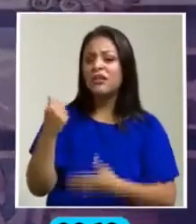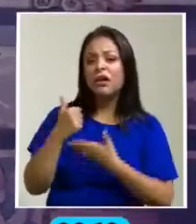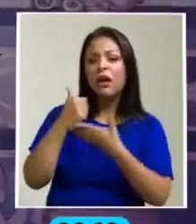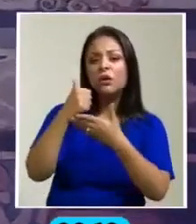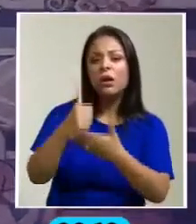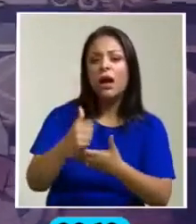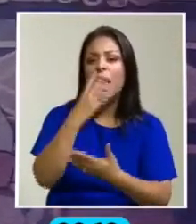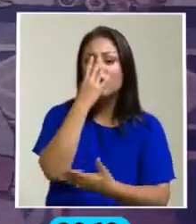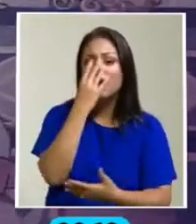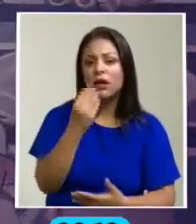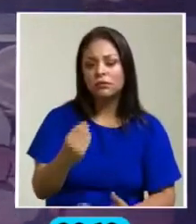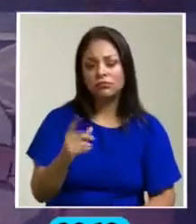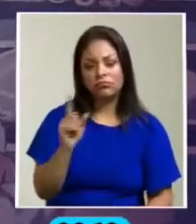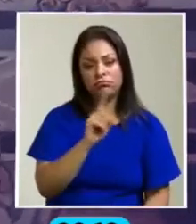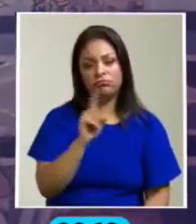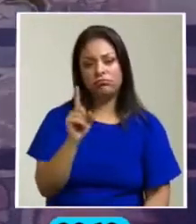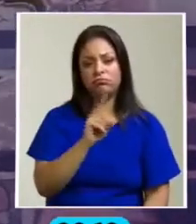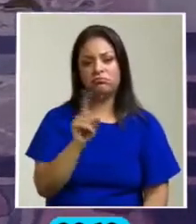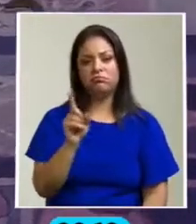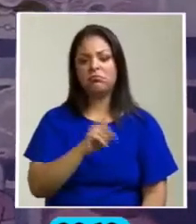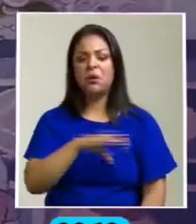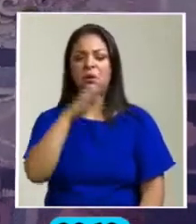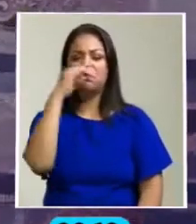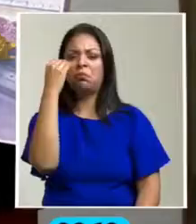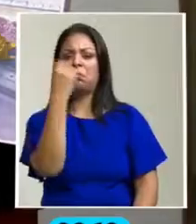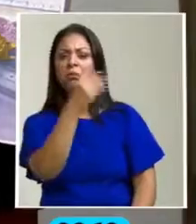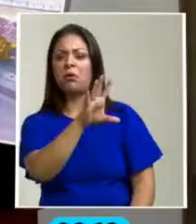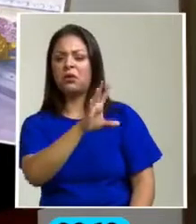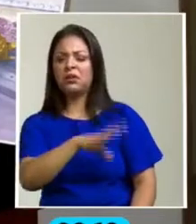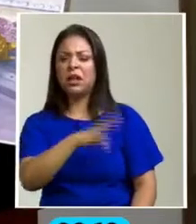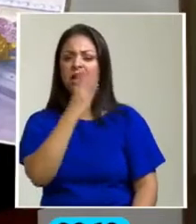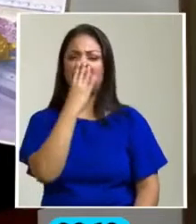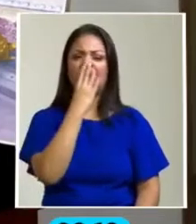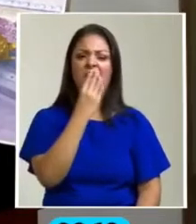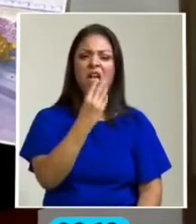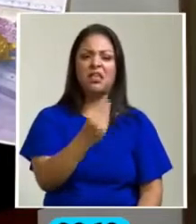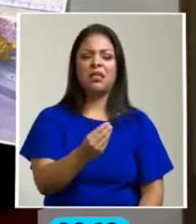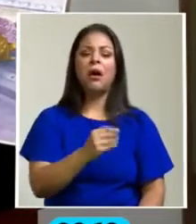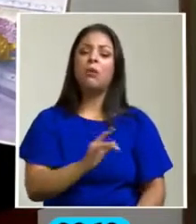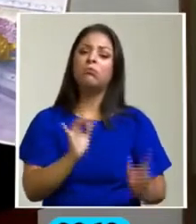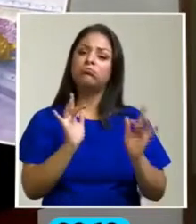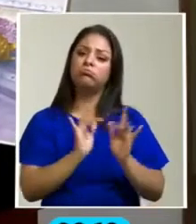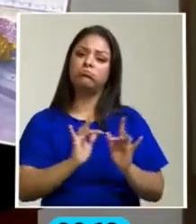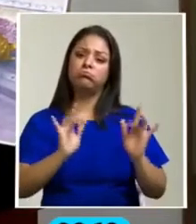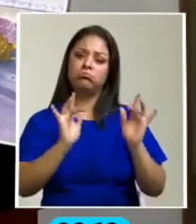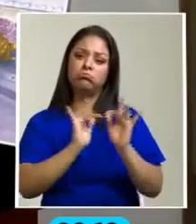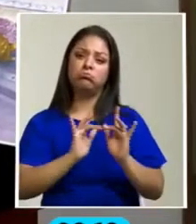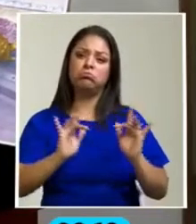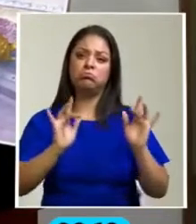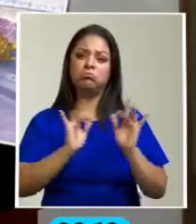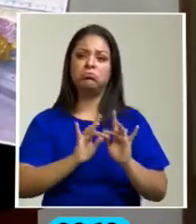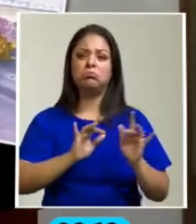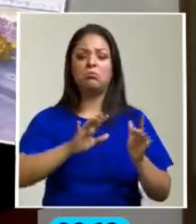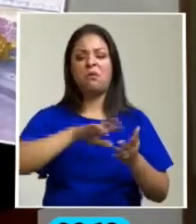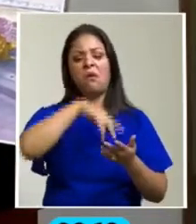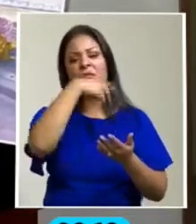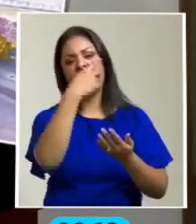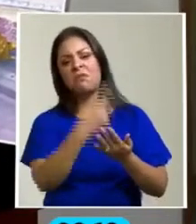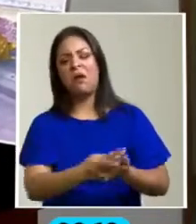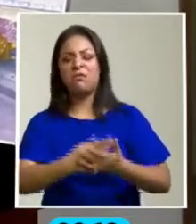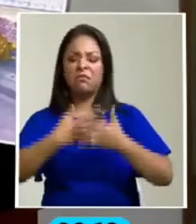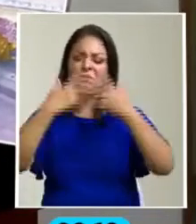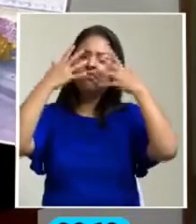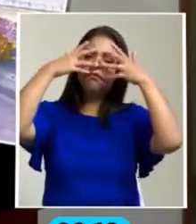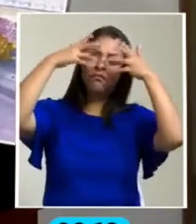No. A ellos no les importaba que la pobre estuviera maltrecha, sin peluca...